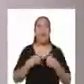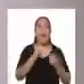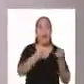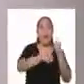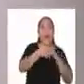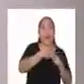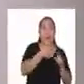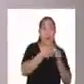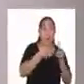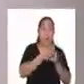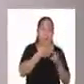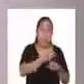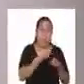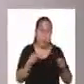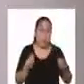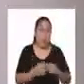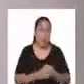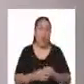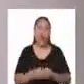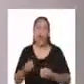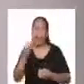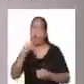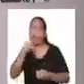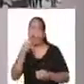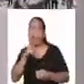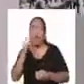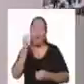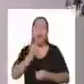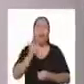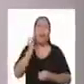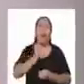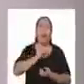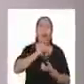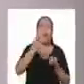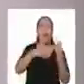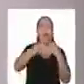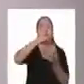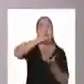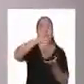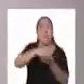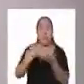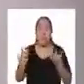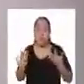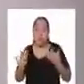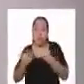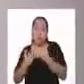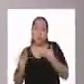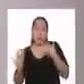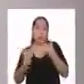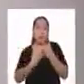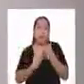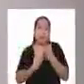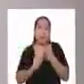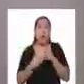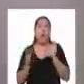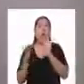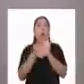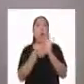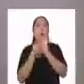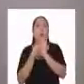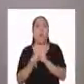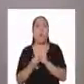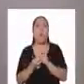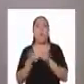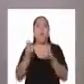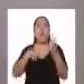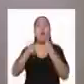en los mercados, como es el caso del boom gastronómico, Gamarra y el Mercado Central, tienen una estrecha relación con el comercio ambulatorio.